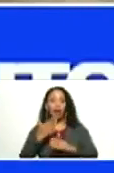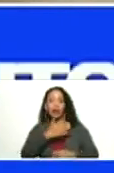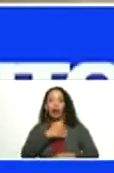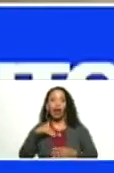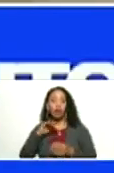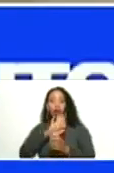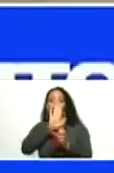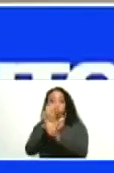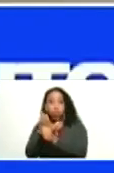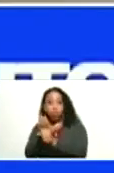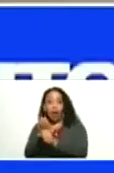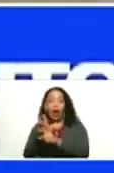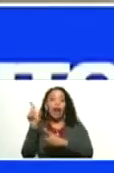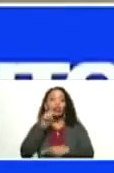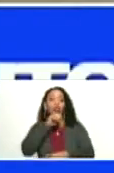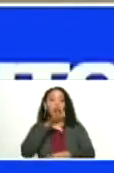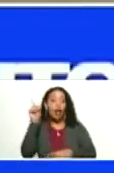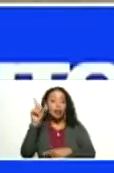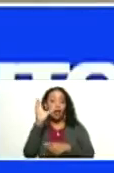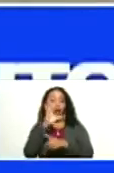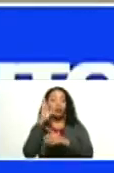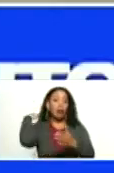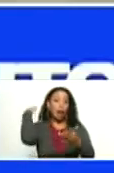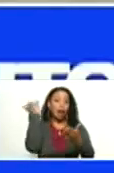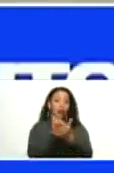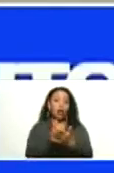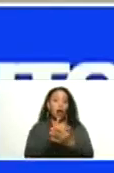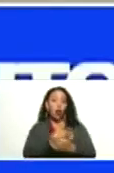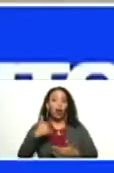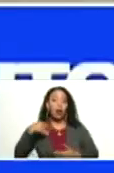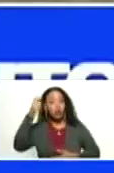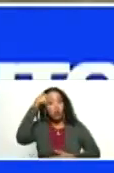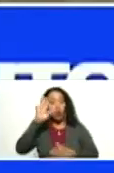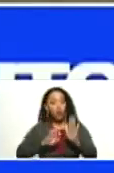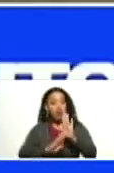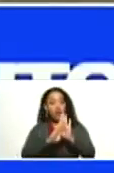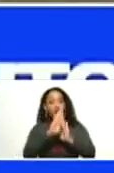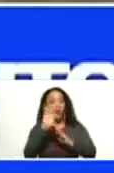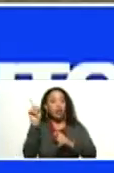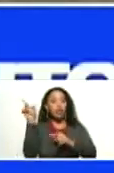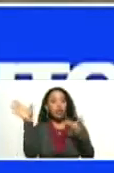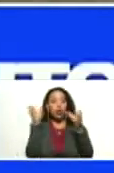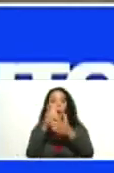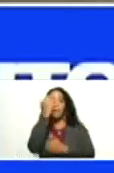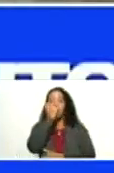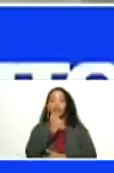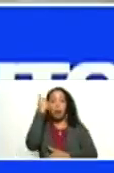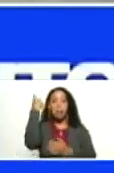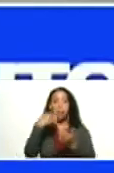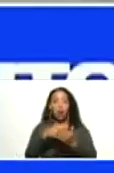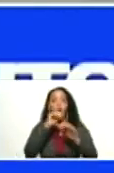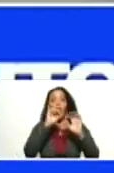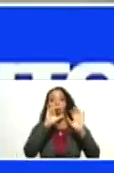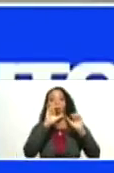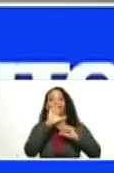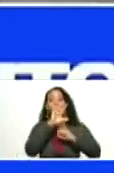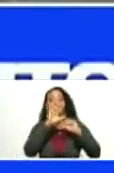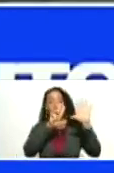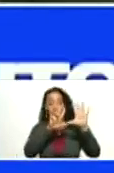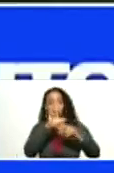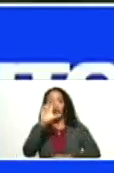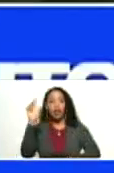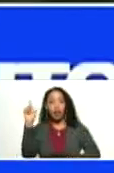que ellos tienen en todos los procesos de traicionar las aspiraciones de nuestro pueblo, de allá del Congreso de Valencia en 1830, que traicionaron el proyecto